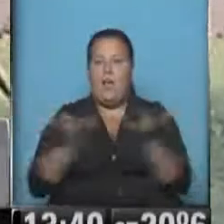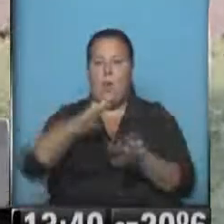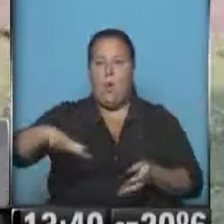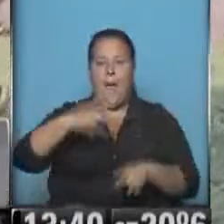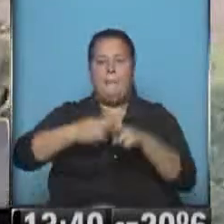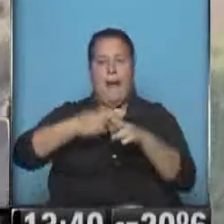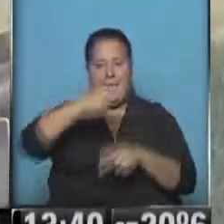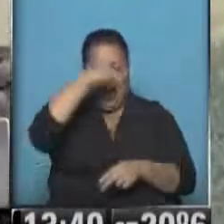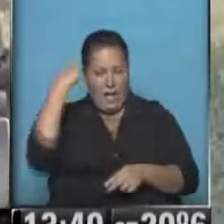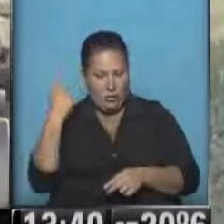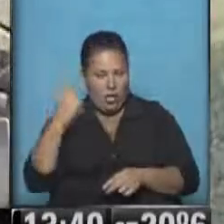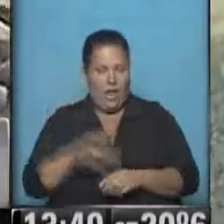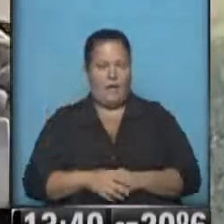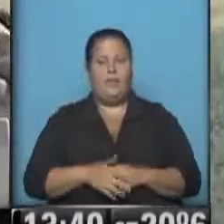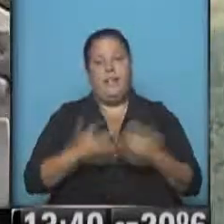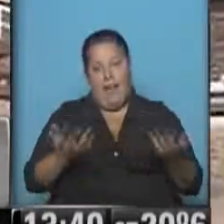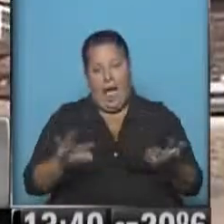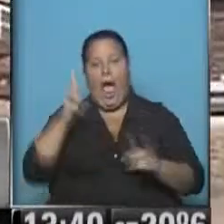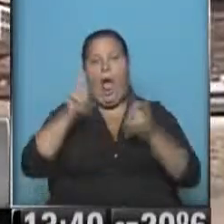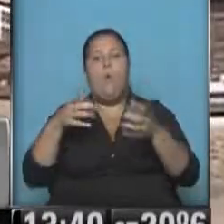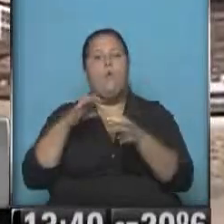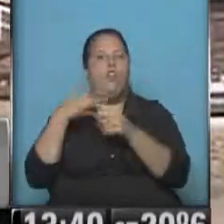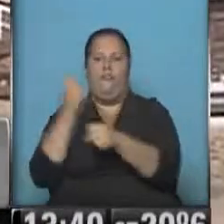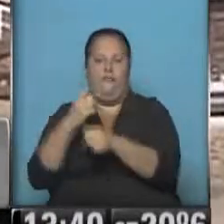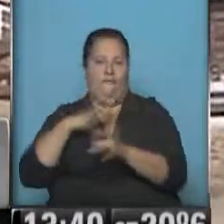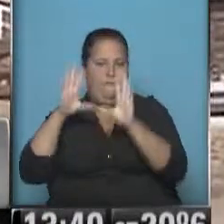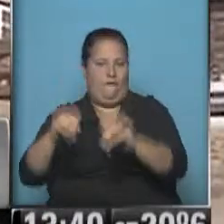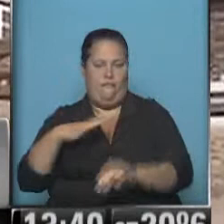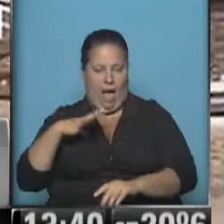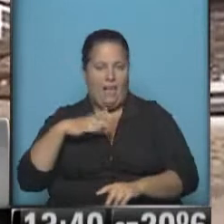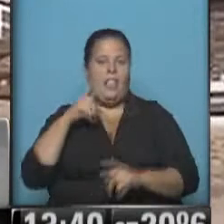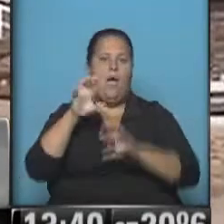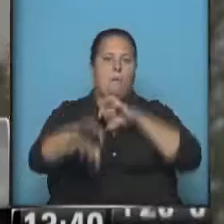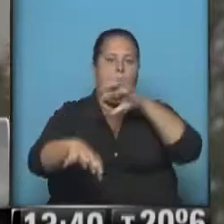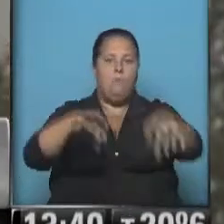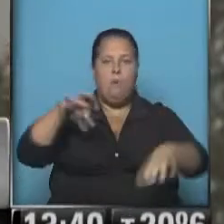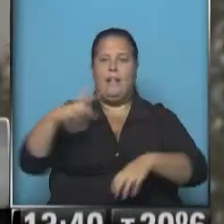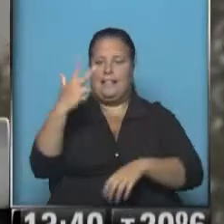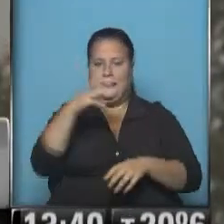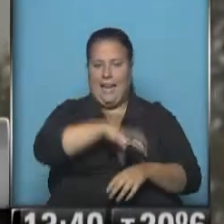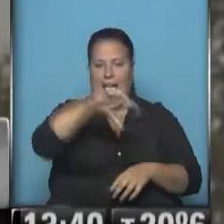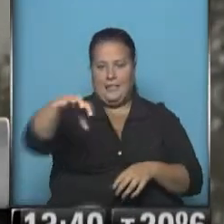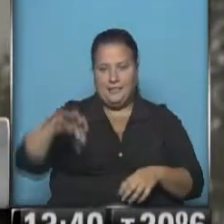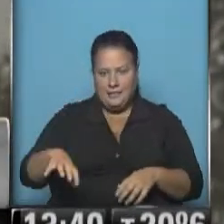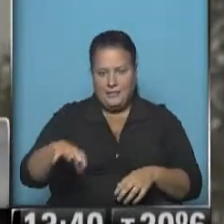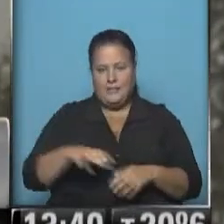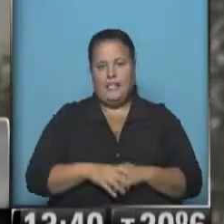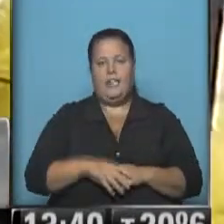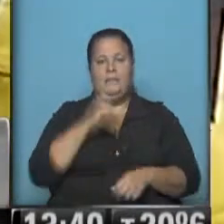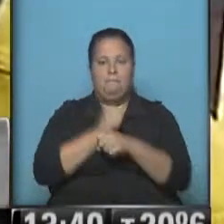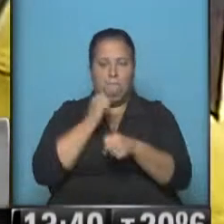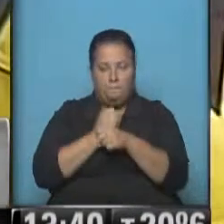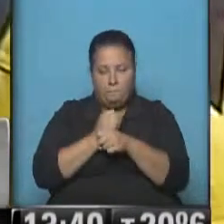Parque Nacional. Obviamente hay sectores que no se han trabajado. Lo hemos sectorizado en tres puntos al